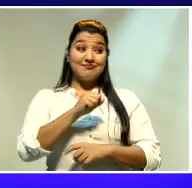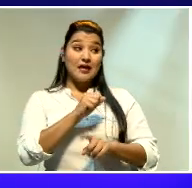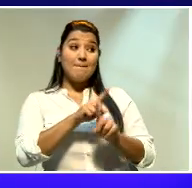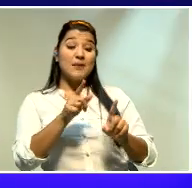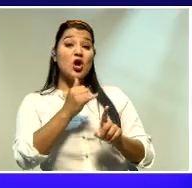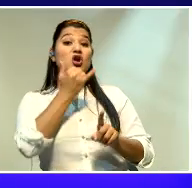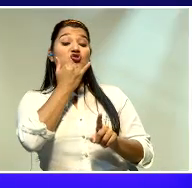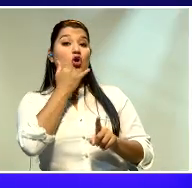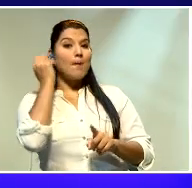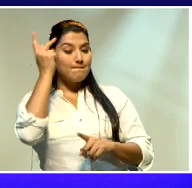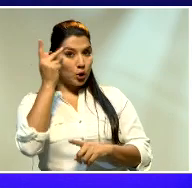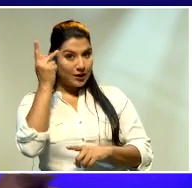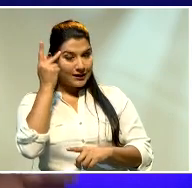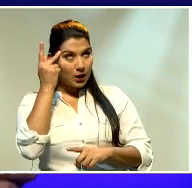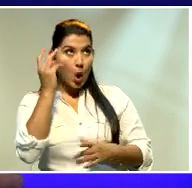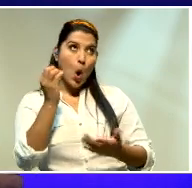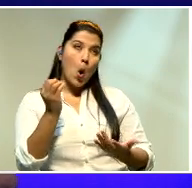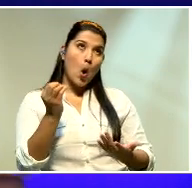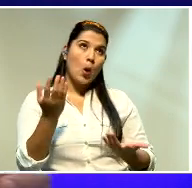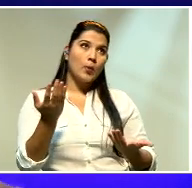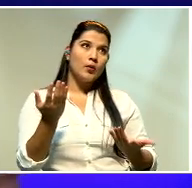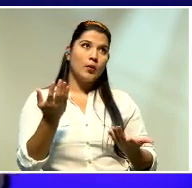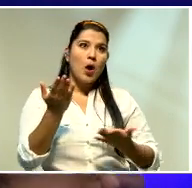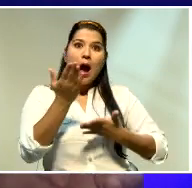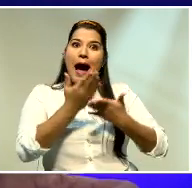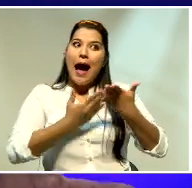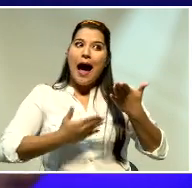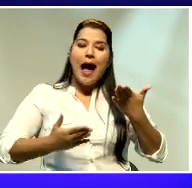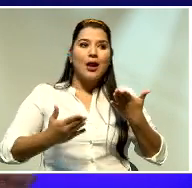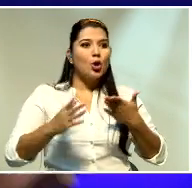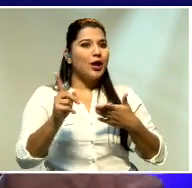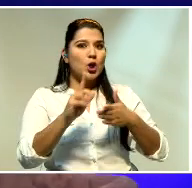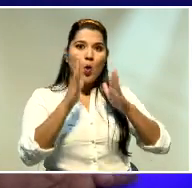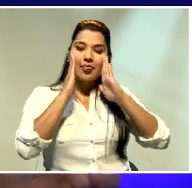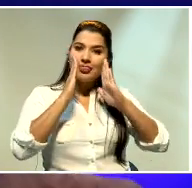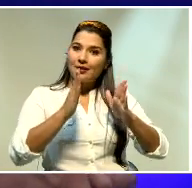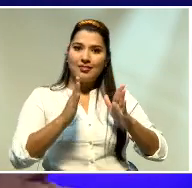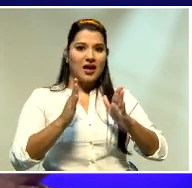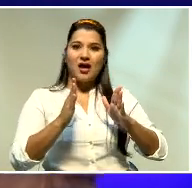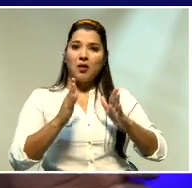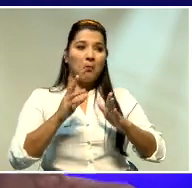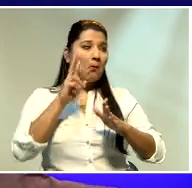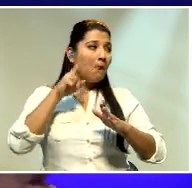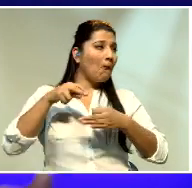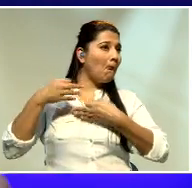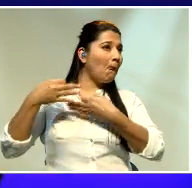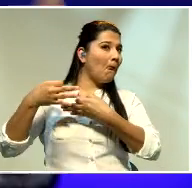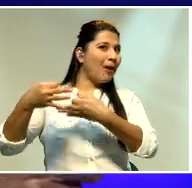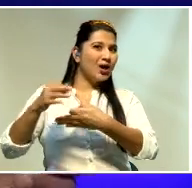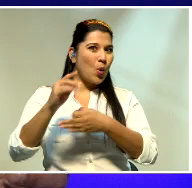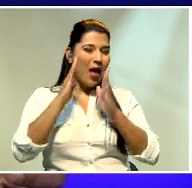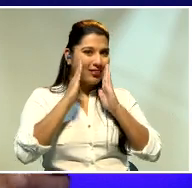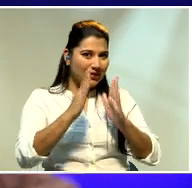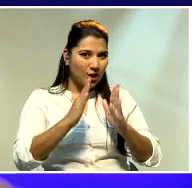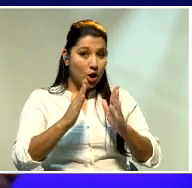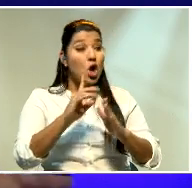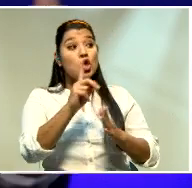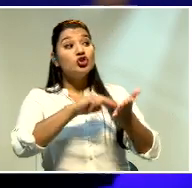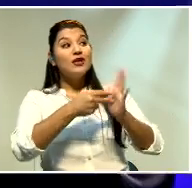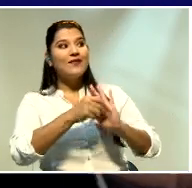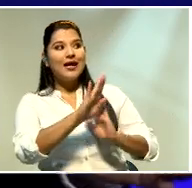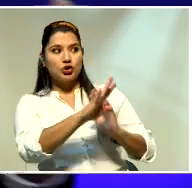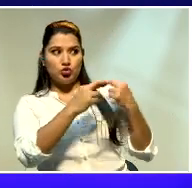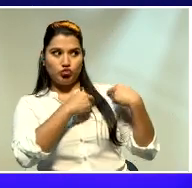político es un error algo que no se atendió, que se debió atender políticamente. No se lo estoy achacando a